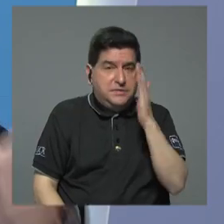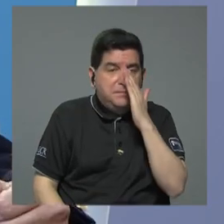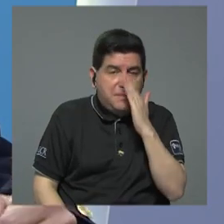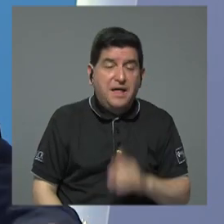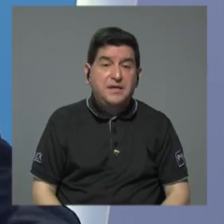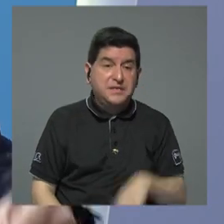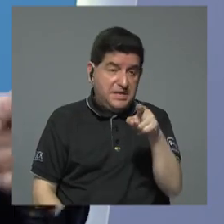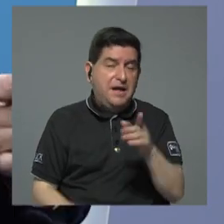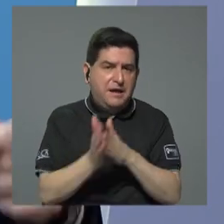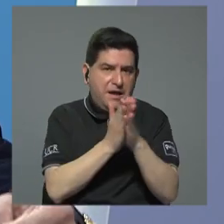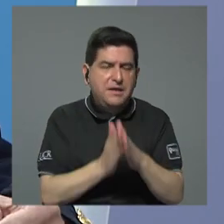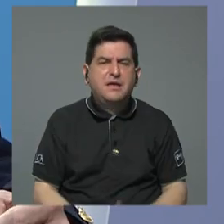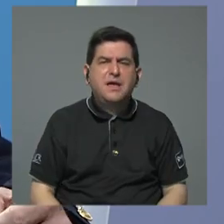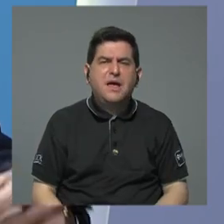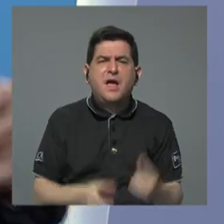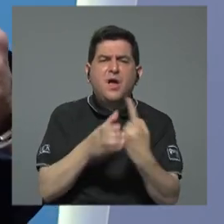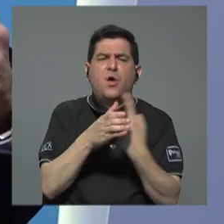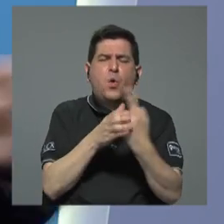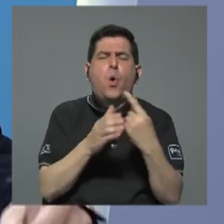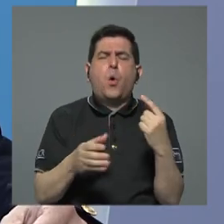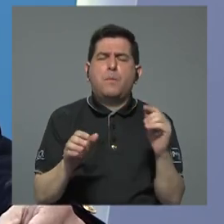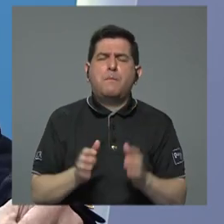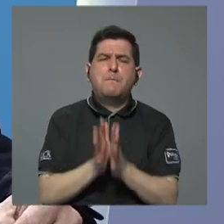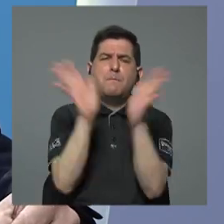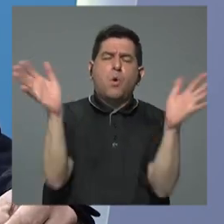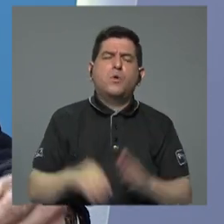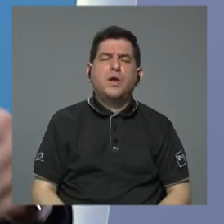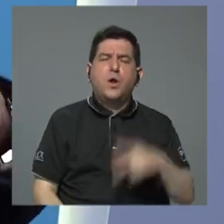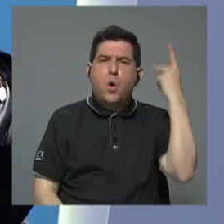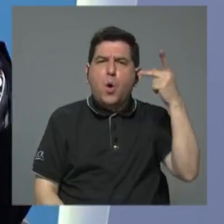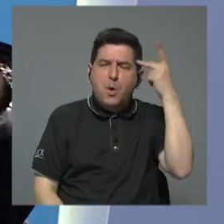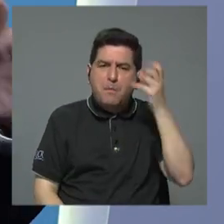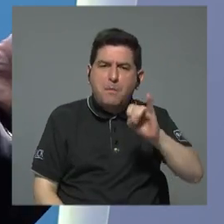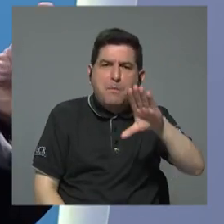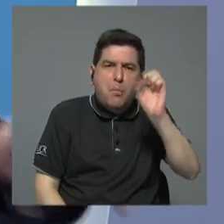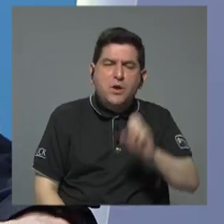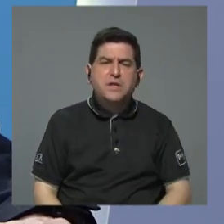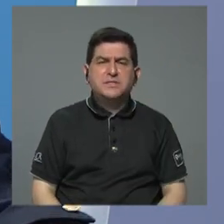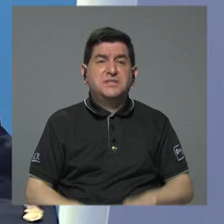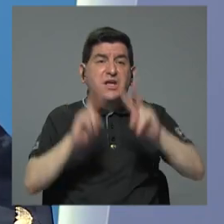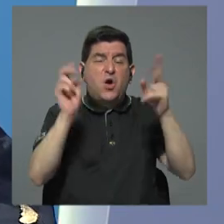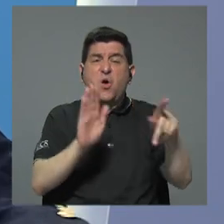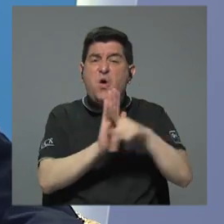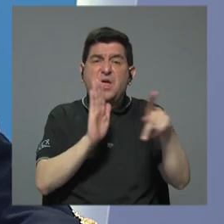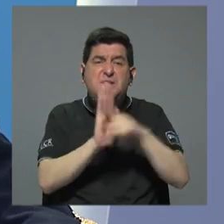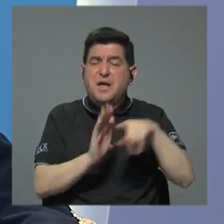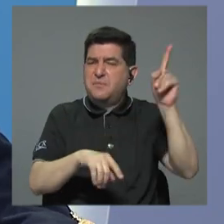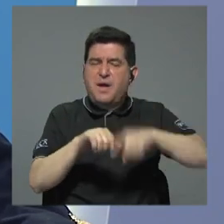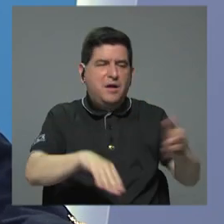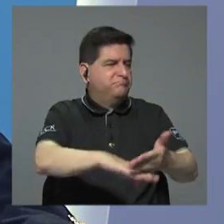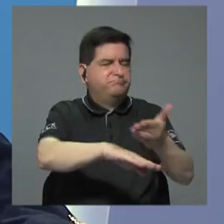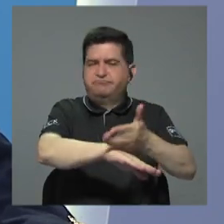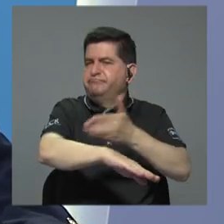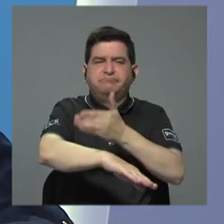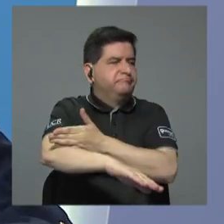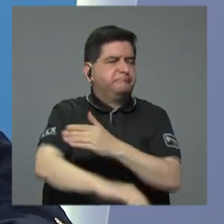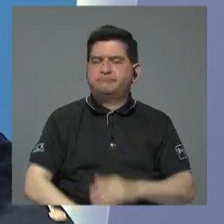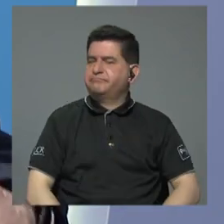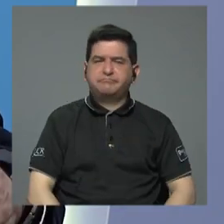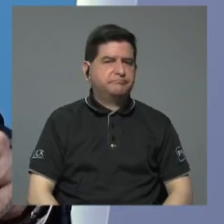estos costos de energía y con estos monopolios públicos y con las políticas del ICE y con tanto tema prohibitivo, no vamos a progresar,